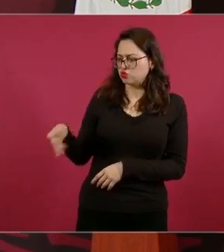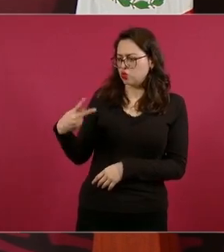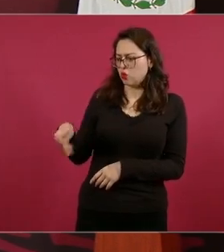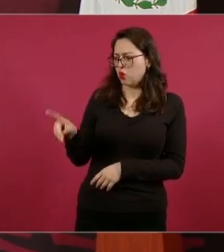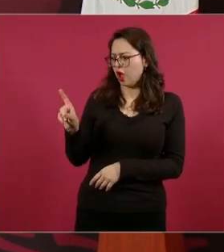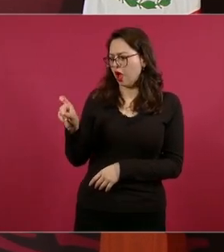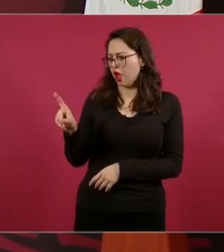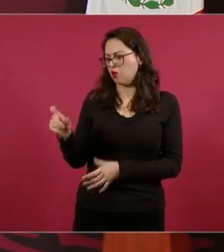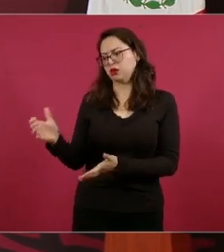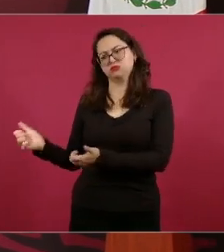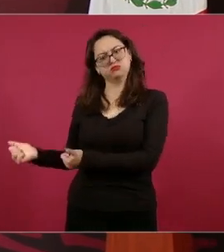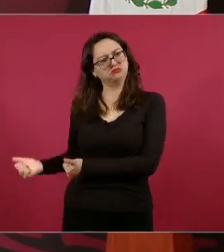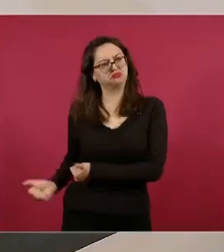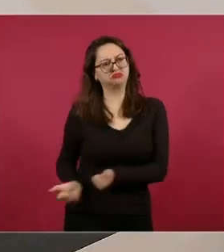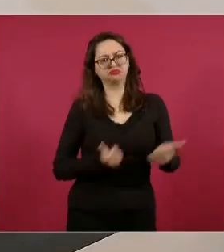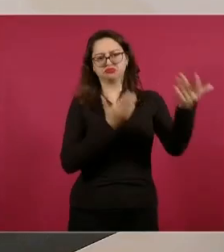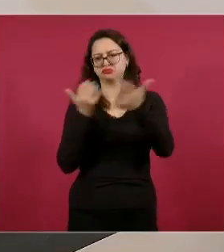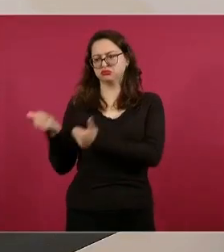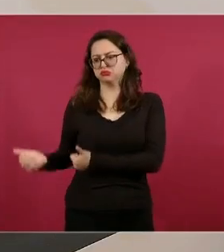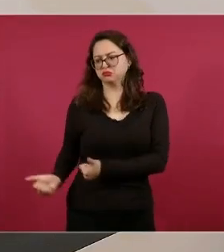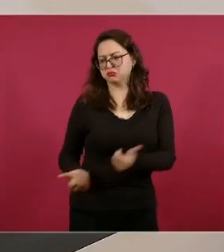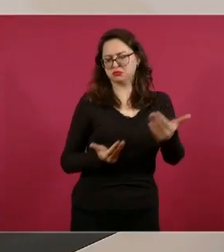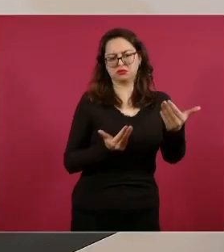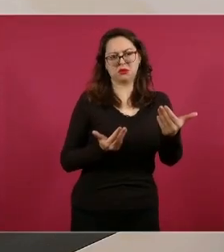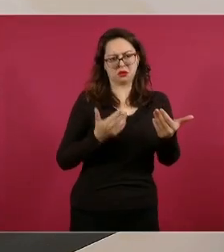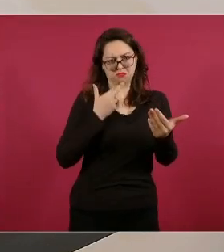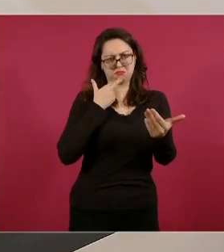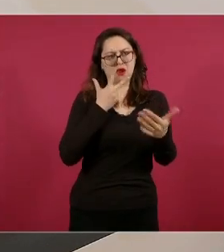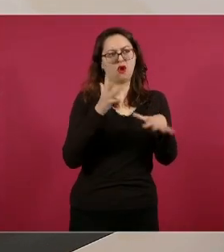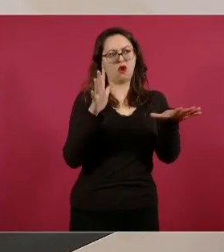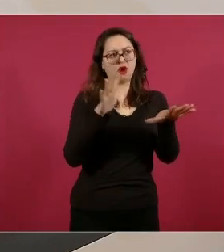no orientamos el crecimiento a donde hay agua?